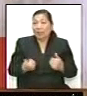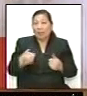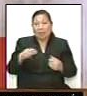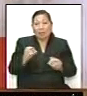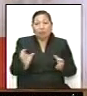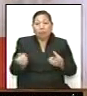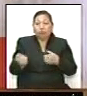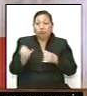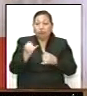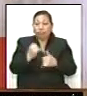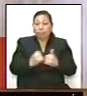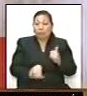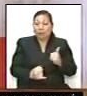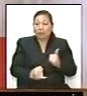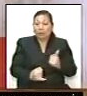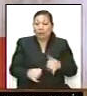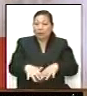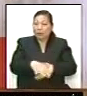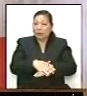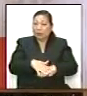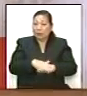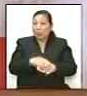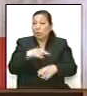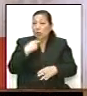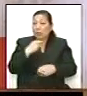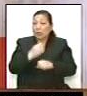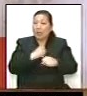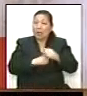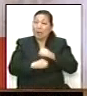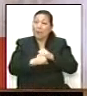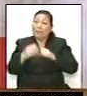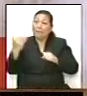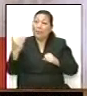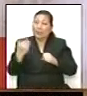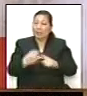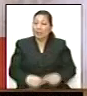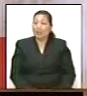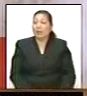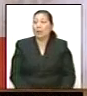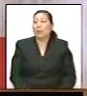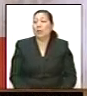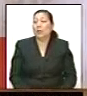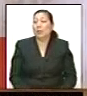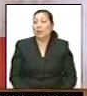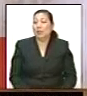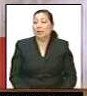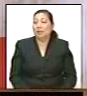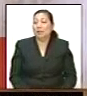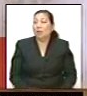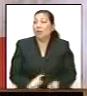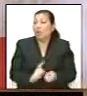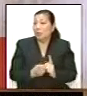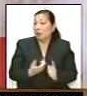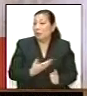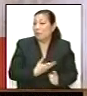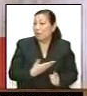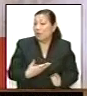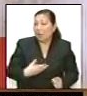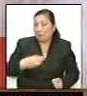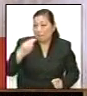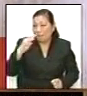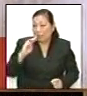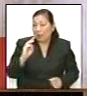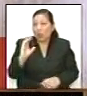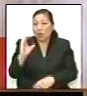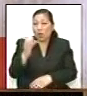la de concluir estas negociaciones en noviembre del año pasado sin embargo los cambios de gobierno en méxico y en